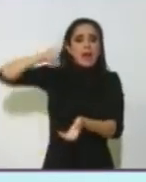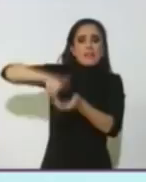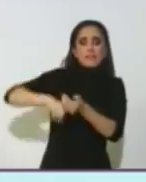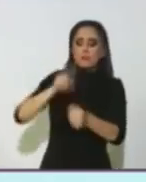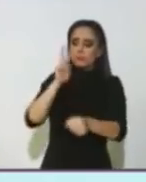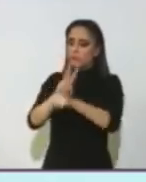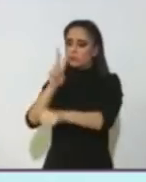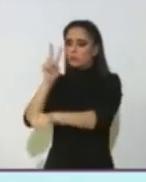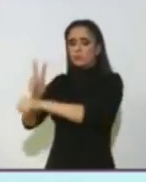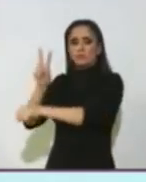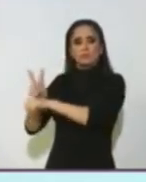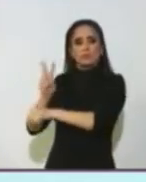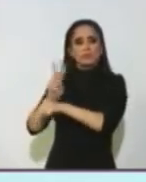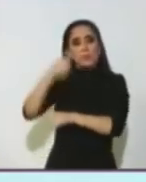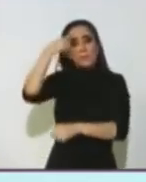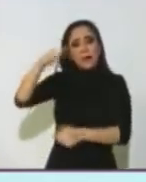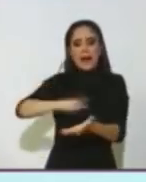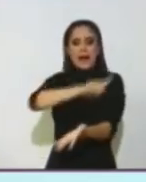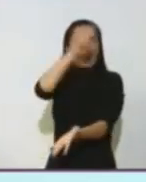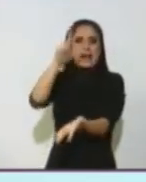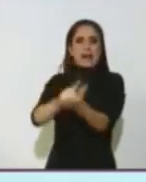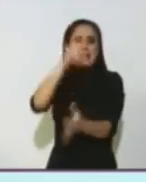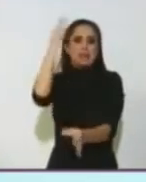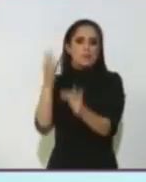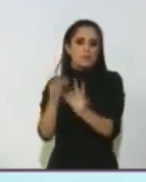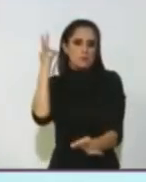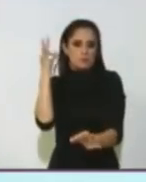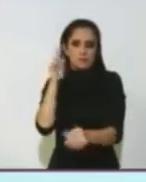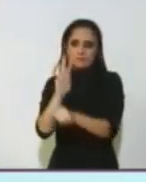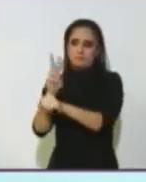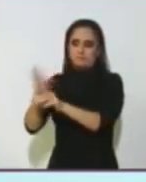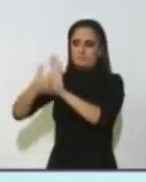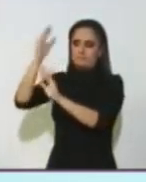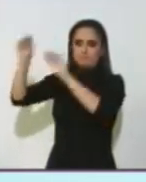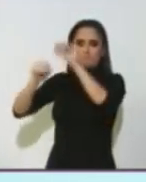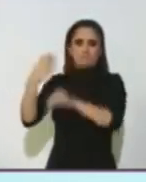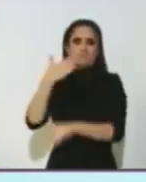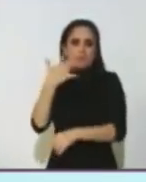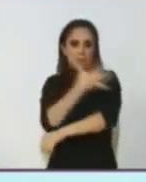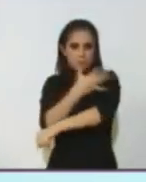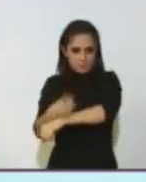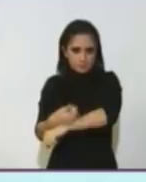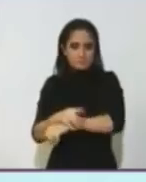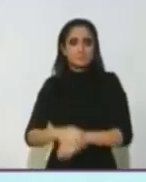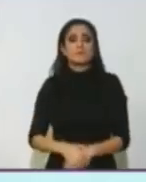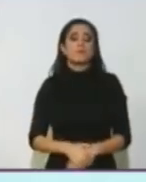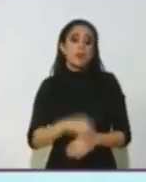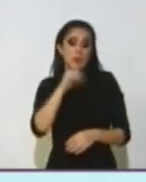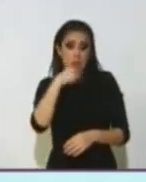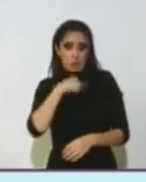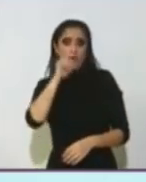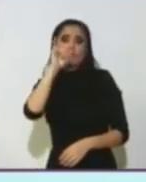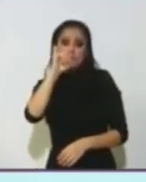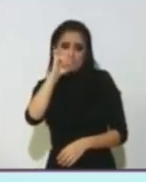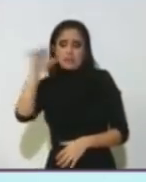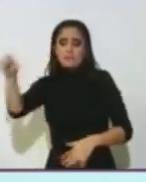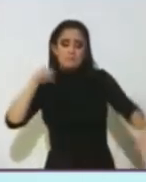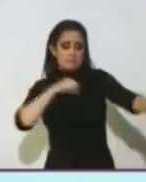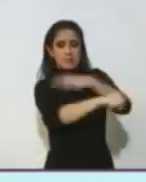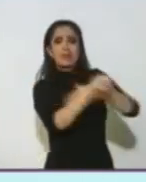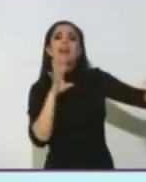vigilen que la ley se cumpla en segundo lugar yo sí voy a meter a la cárcel a los